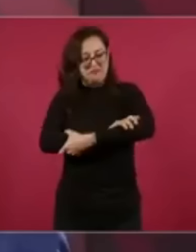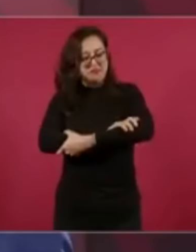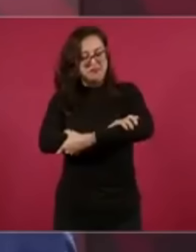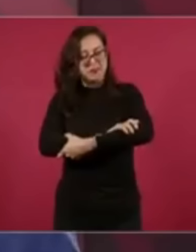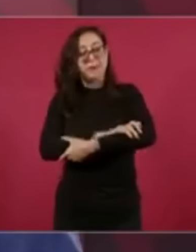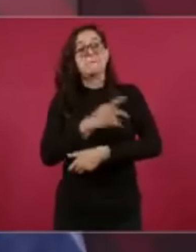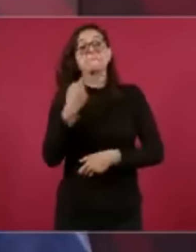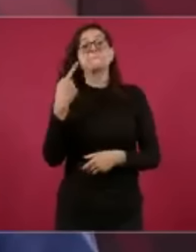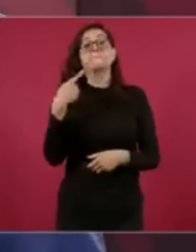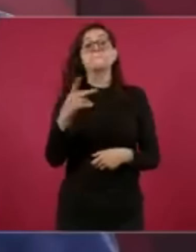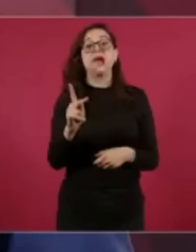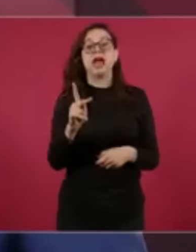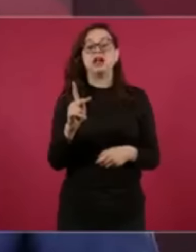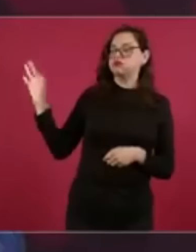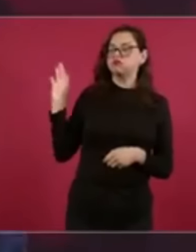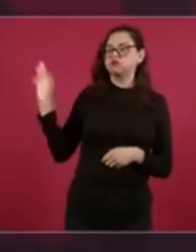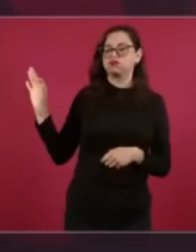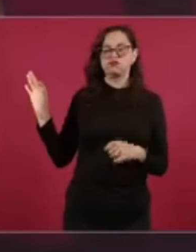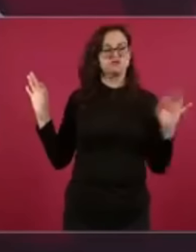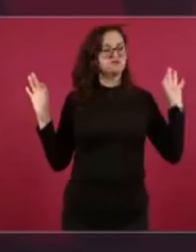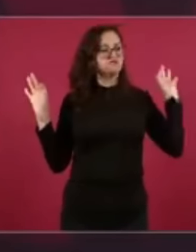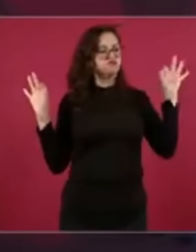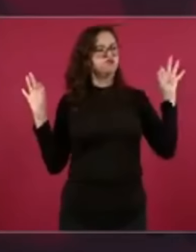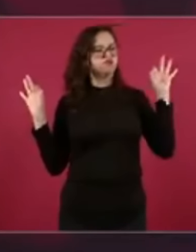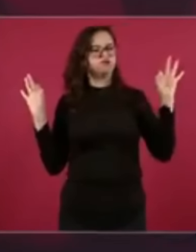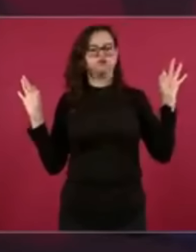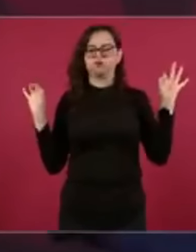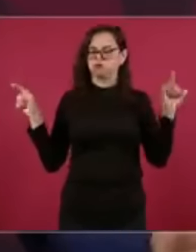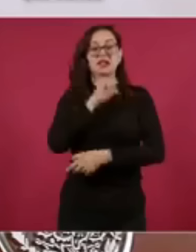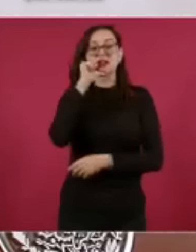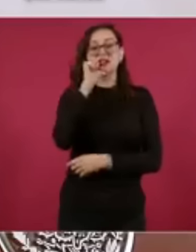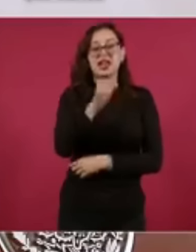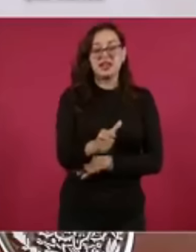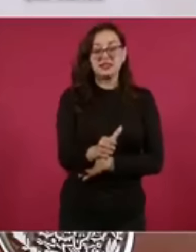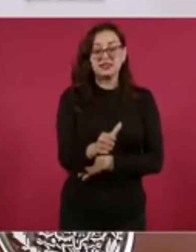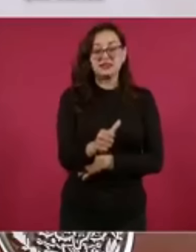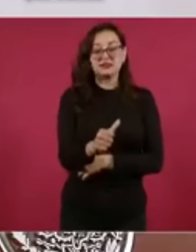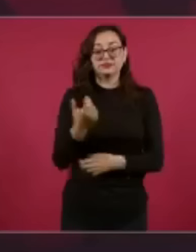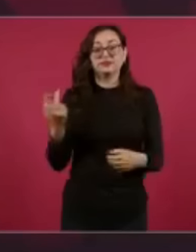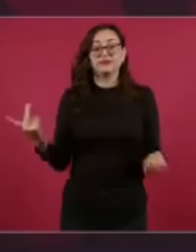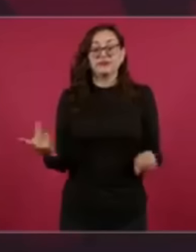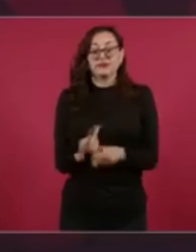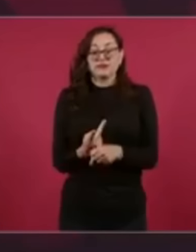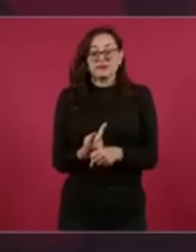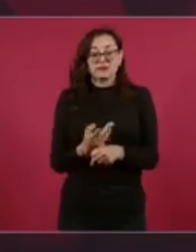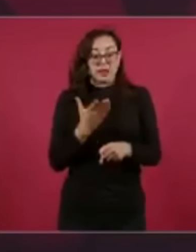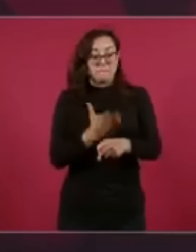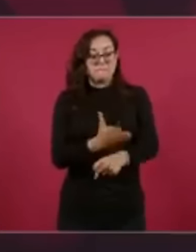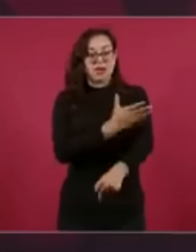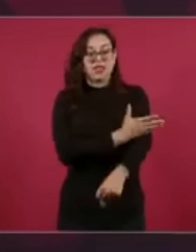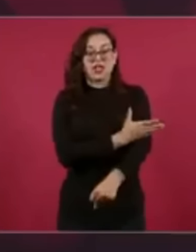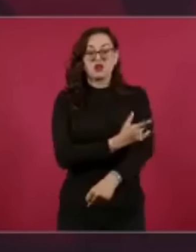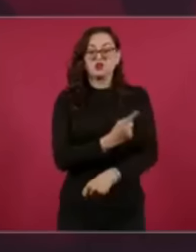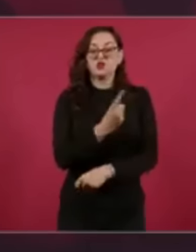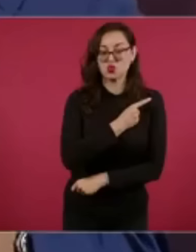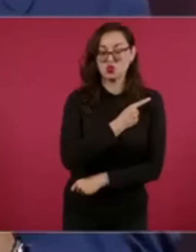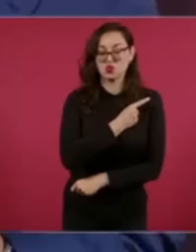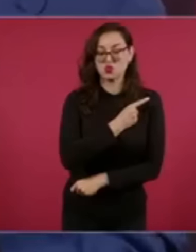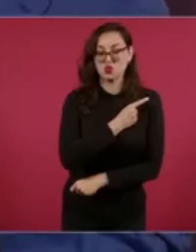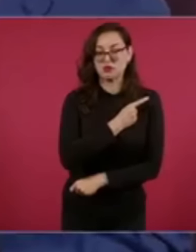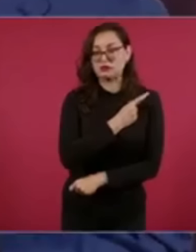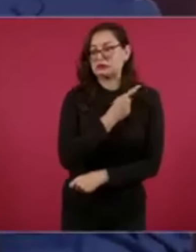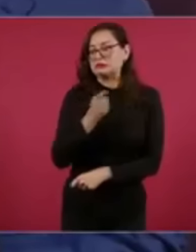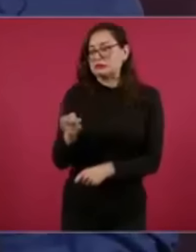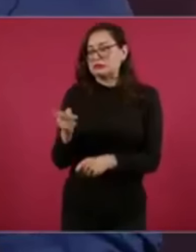intrigantes hicieron su labor de zapa y los separaron. Y se quedó sin esa posibilidad de contar con